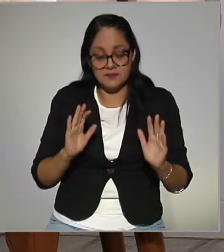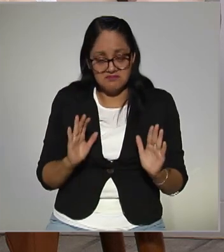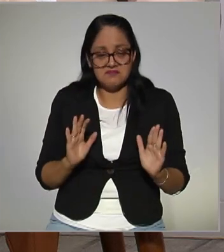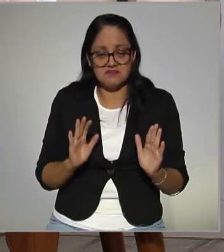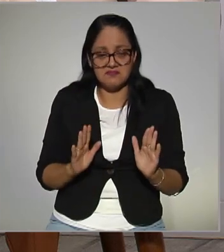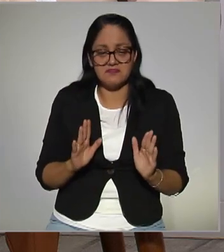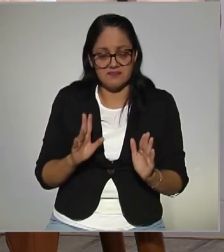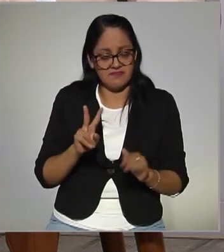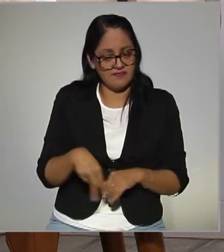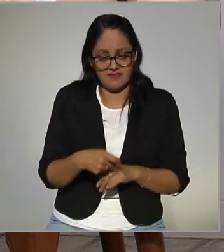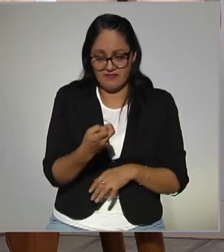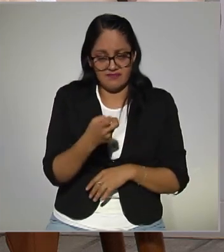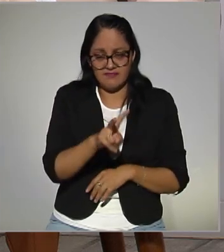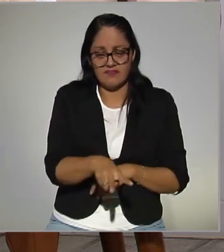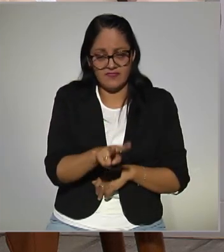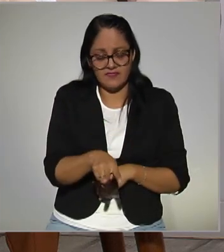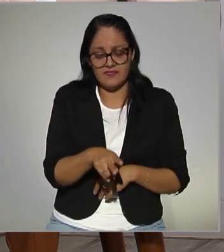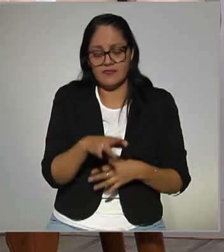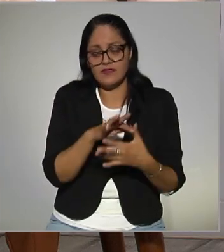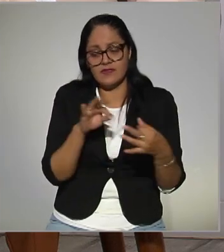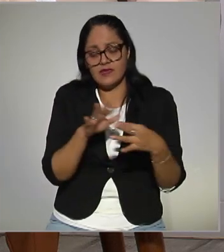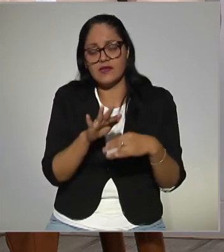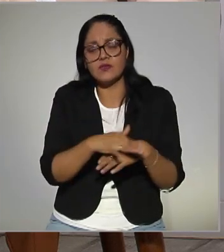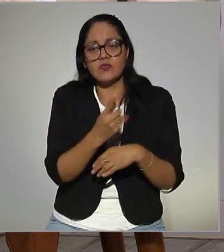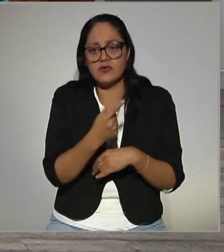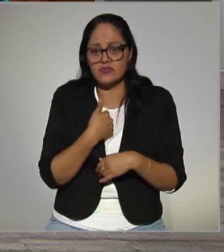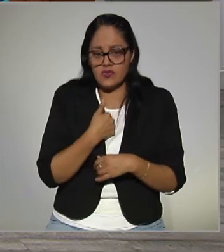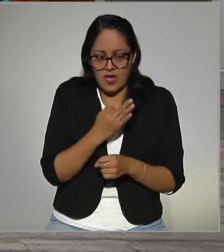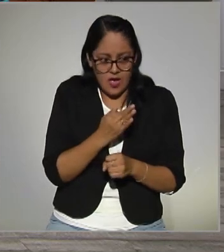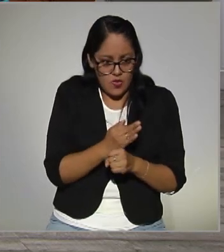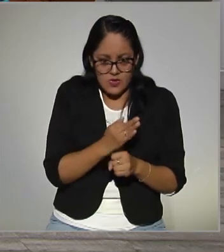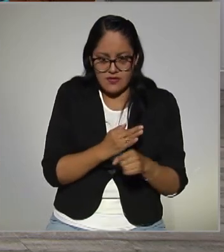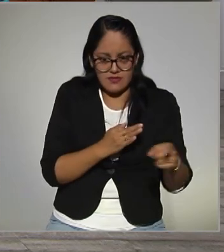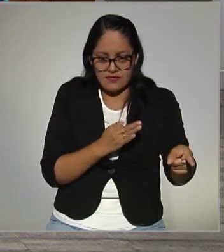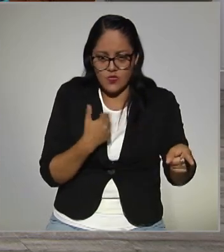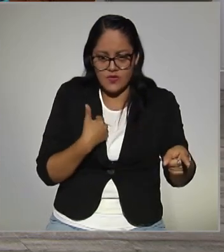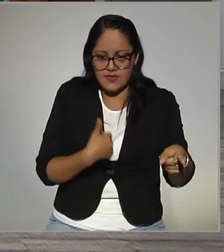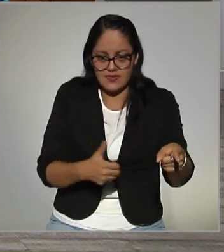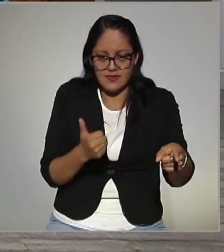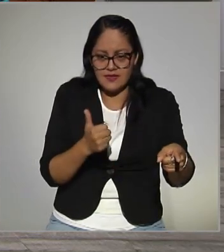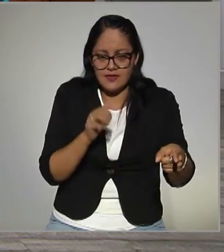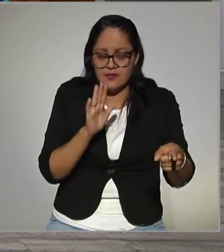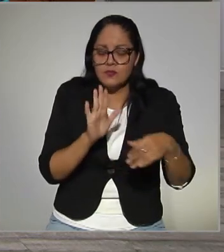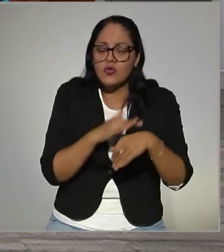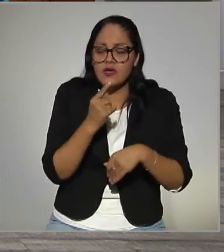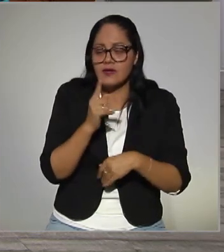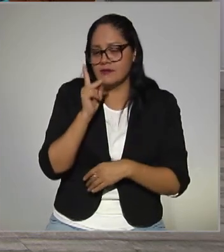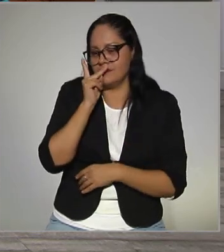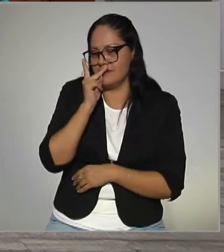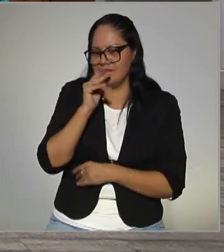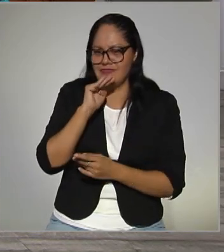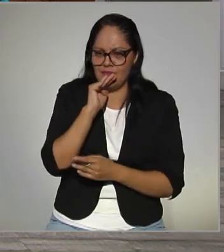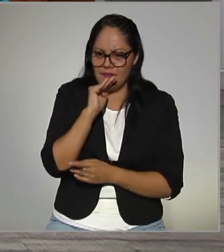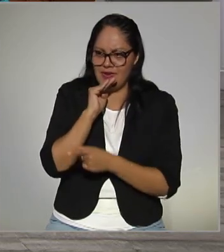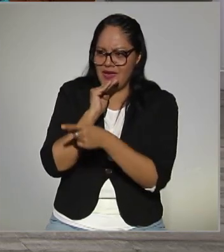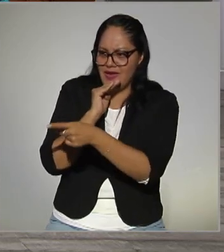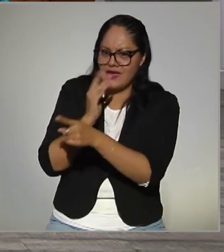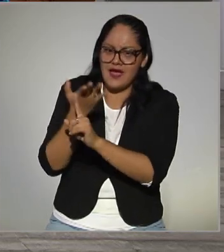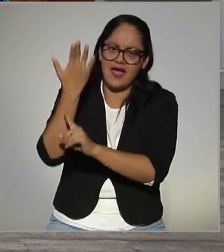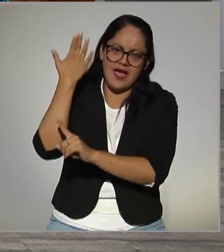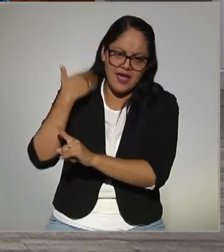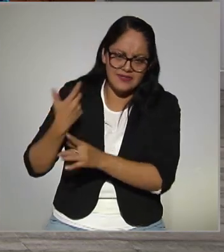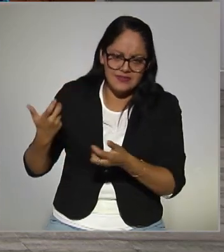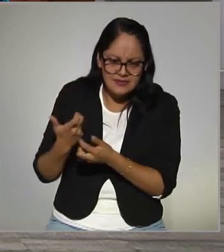hay algo de cierto, de verdad, en ese dicho, porque a lo mejor no voy a poder entender propiamente por qué mi padre y mi madre